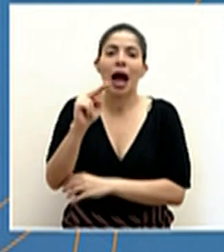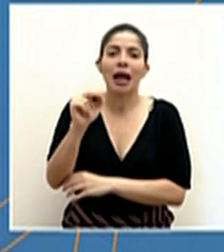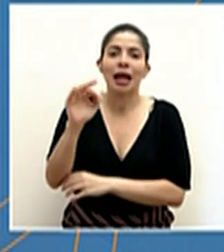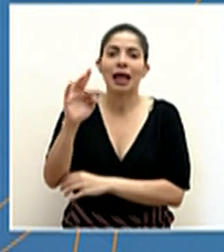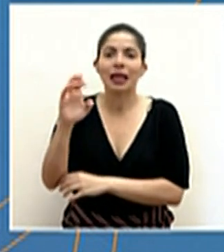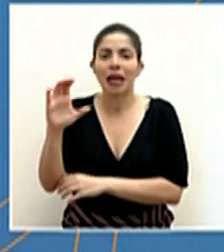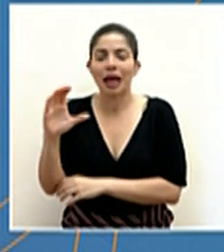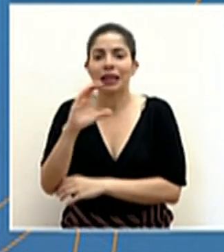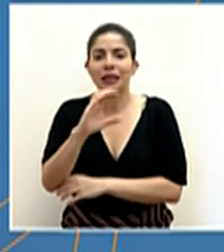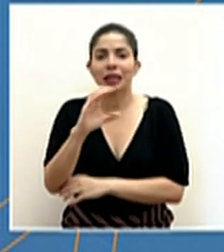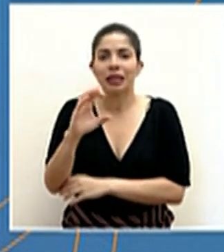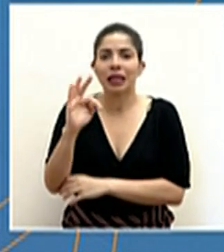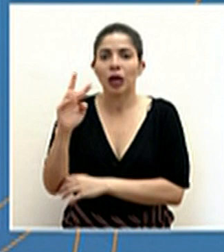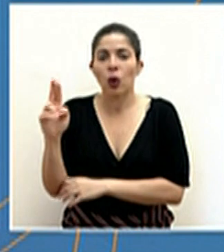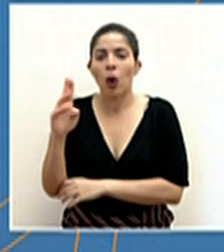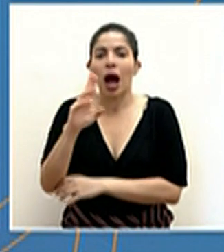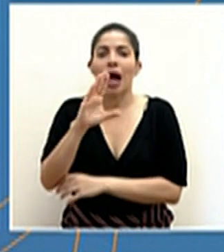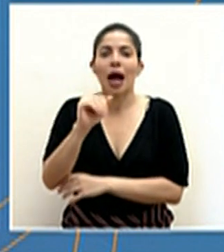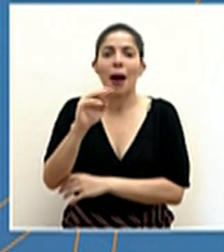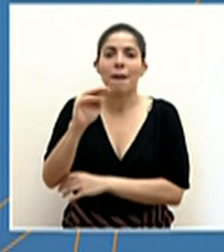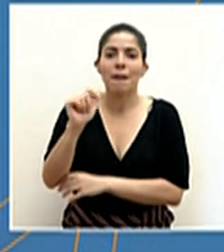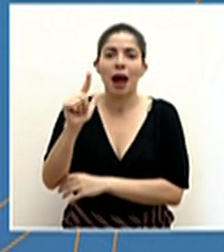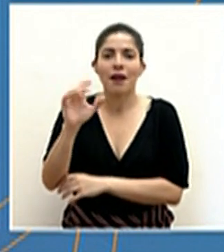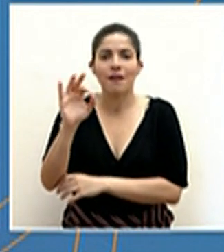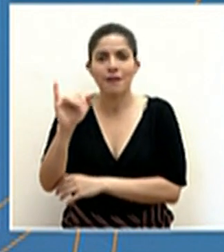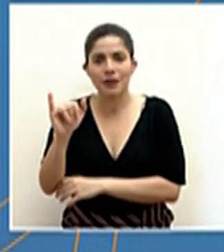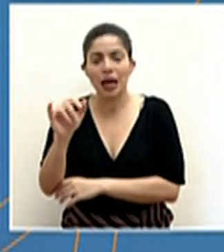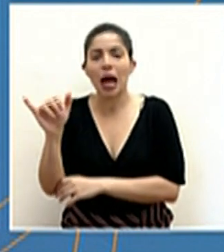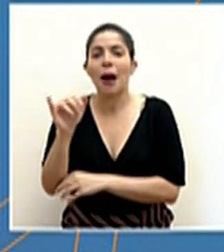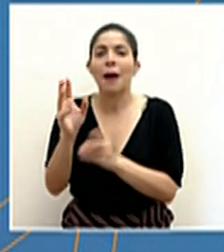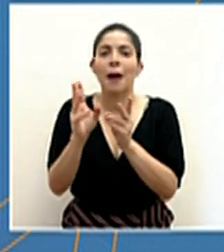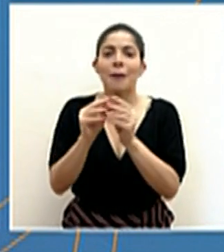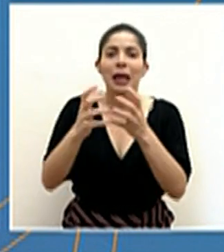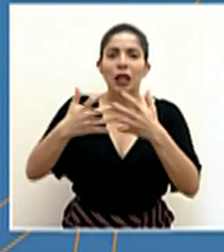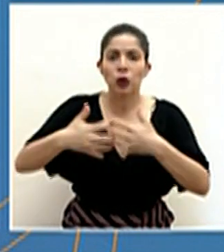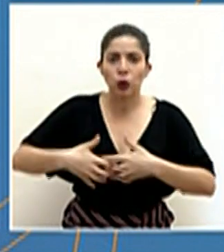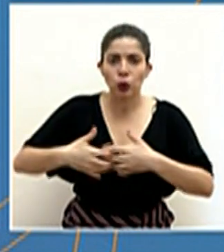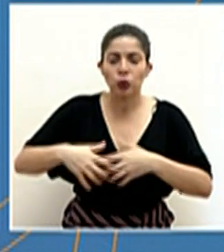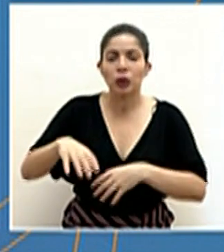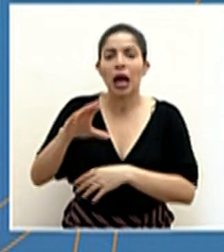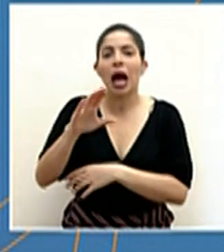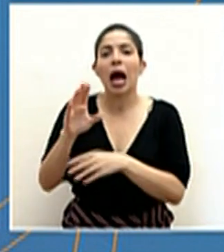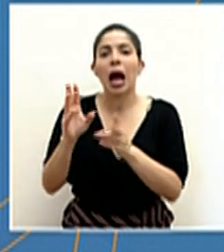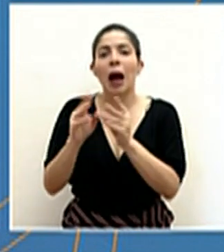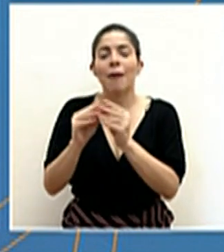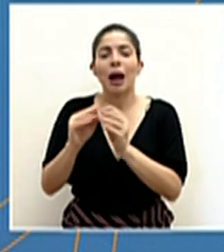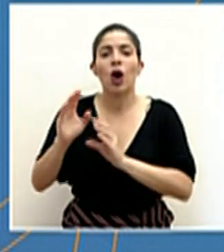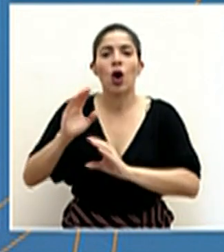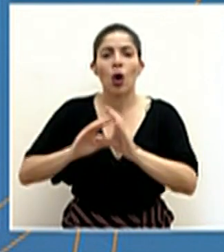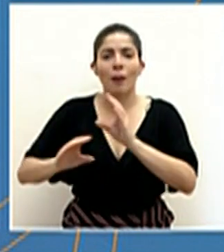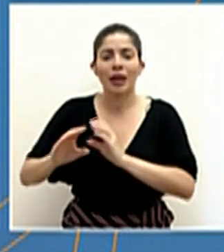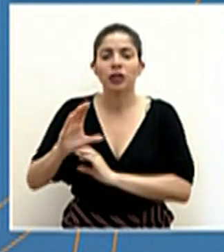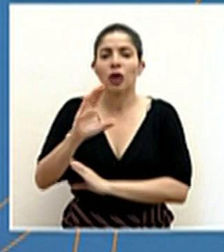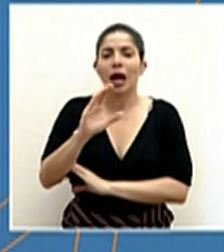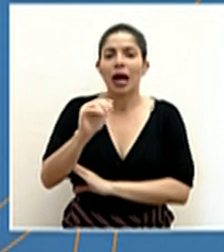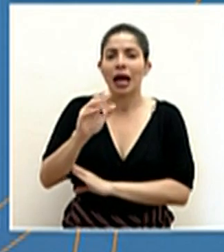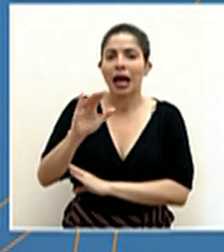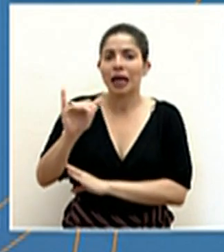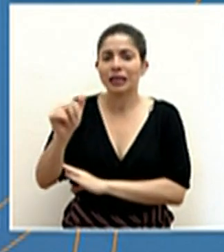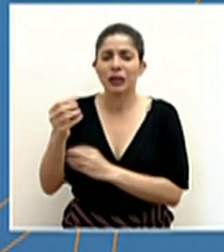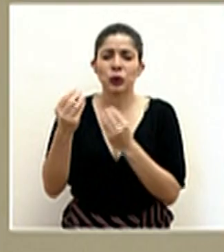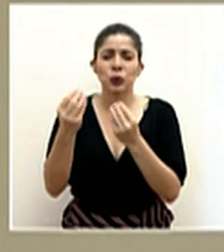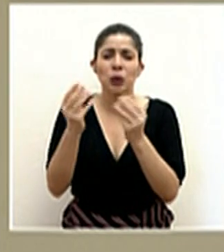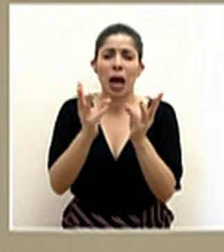la CCTU, Camalfi, también la Cámara de Industrias, por supuesto, Cámara de Comercio, CASIA, muchas cámaras que se nos